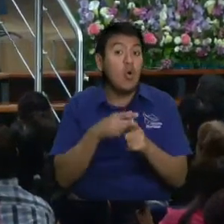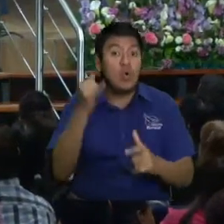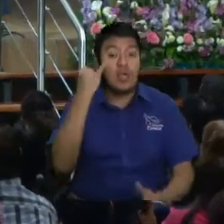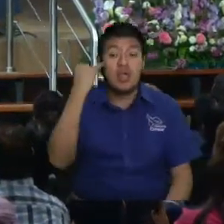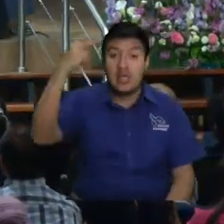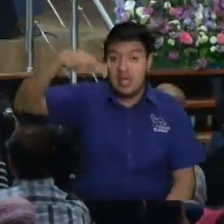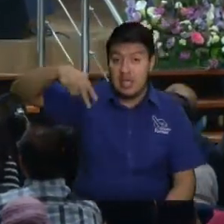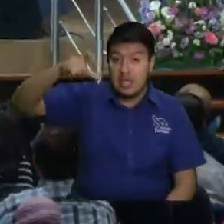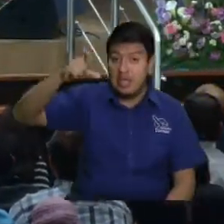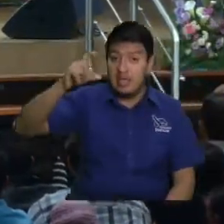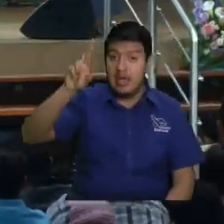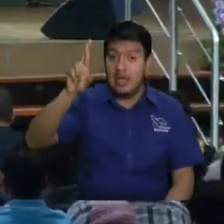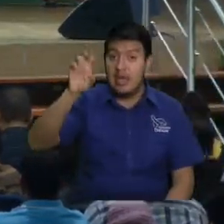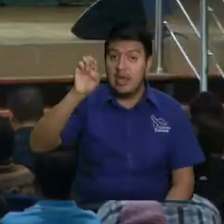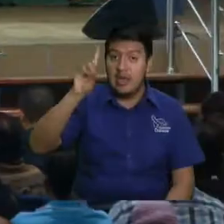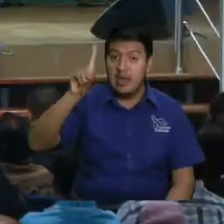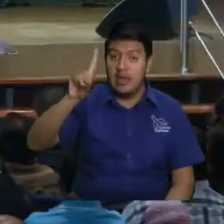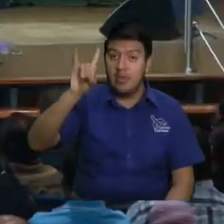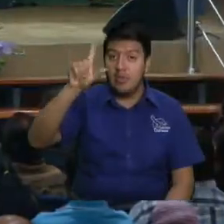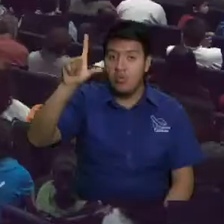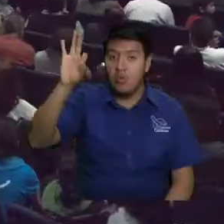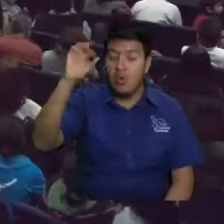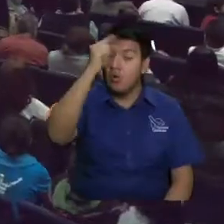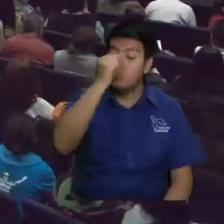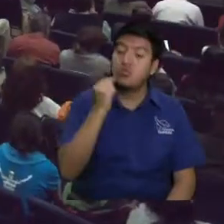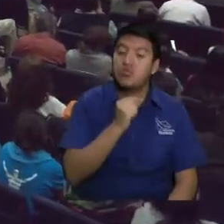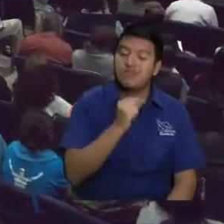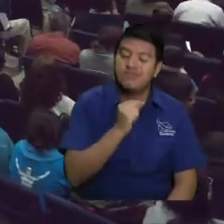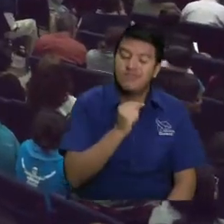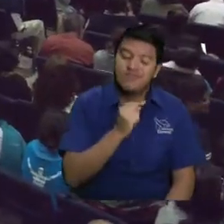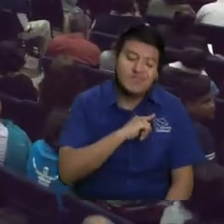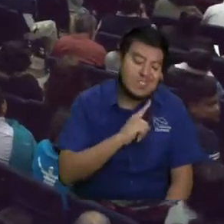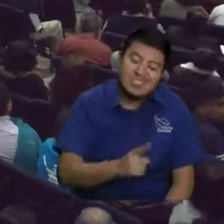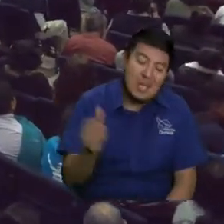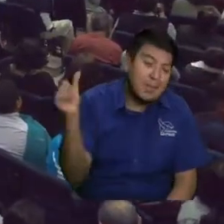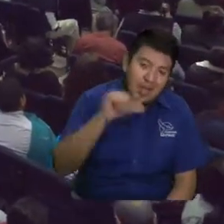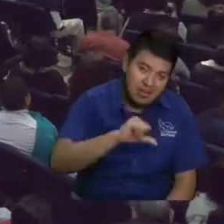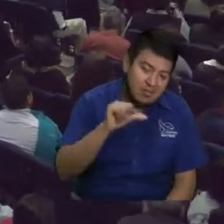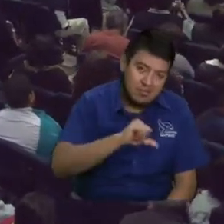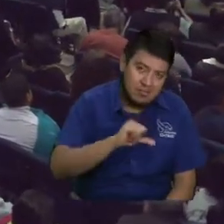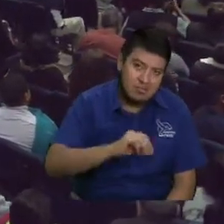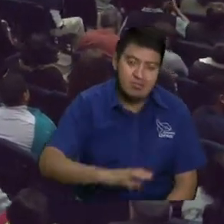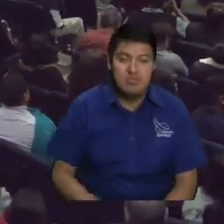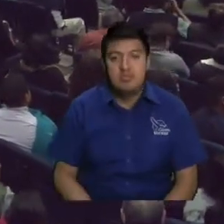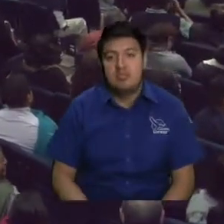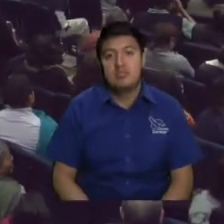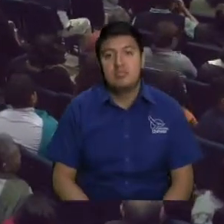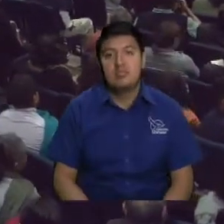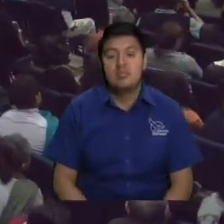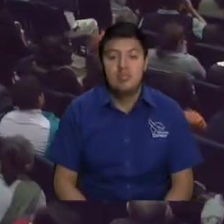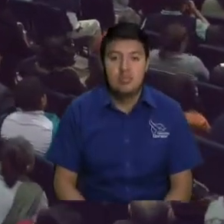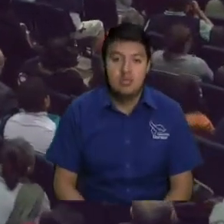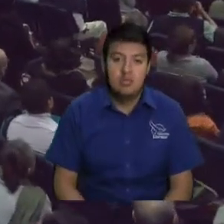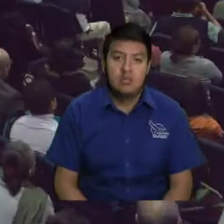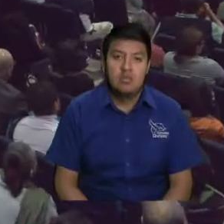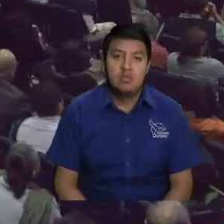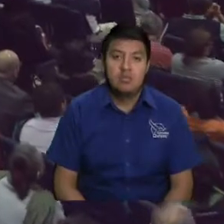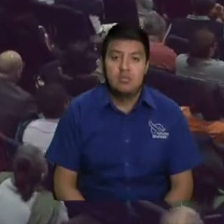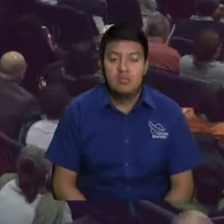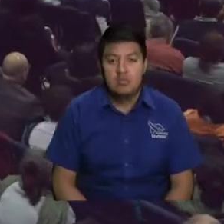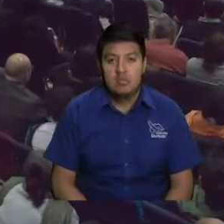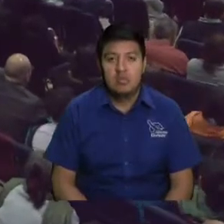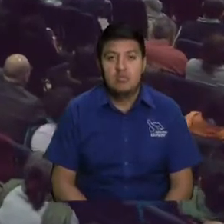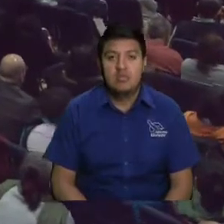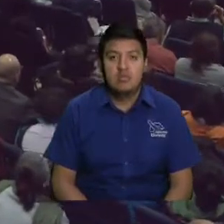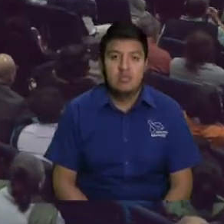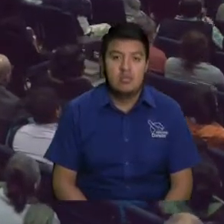Por ejemplo, si alguien nació en cuna de oro, él está acostumbrado a otras cosas. Y especialmente si la que nació en cuna de